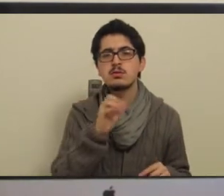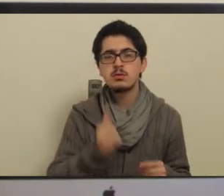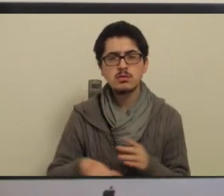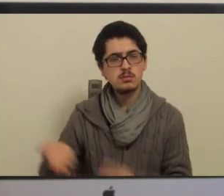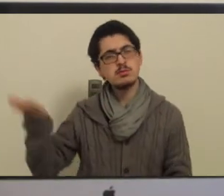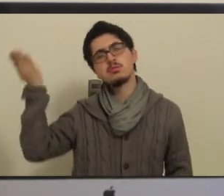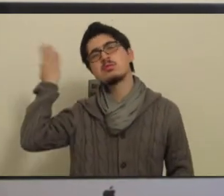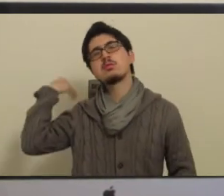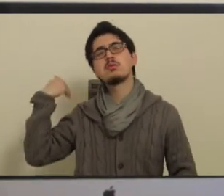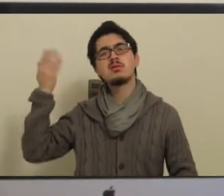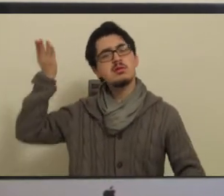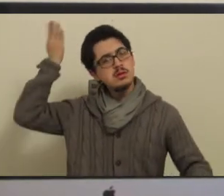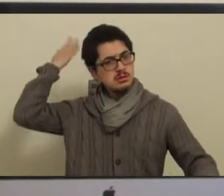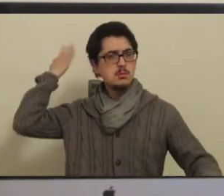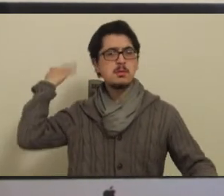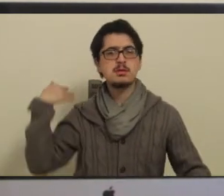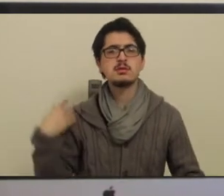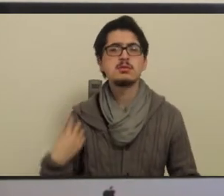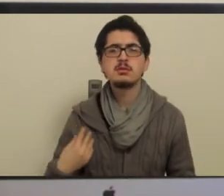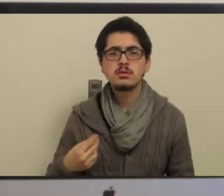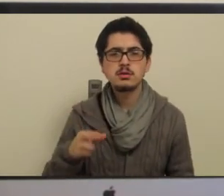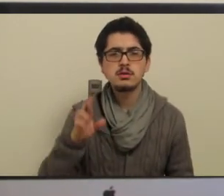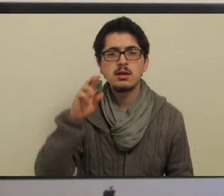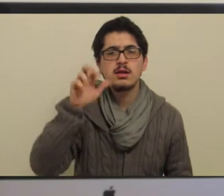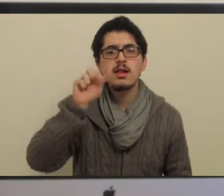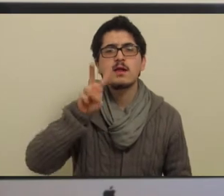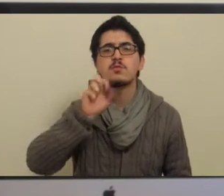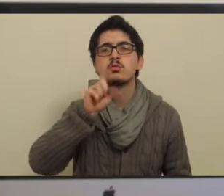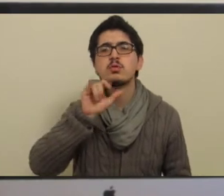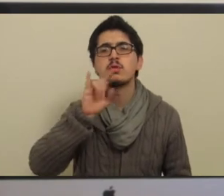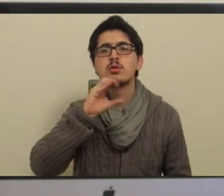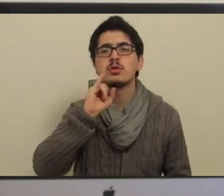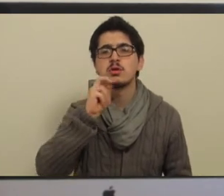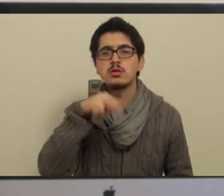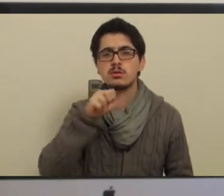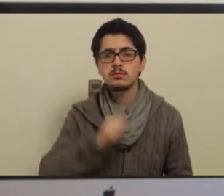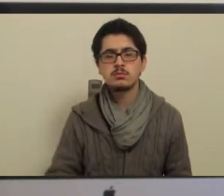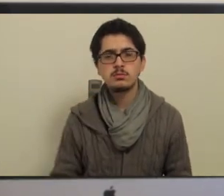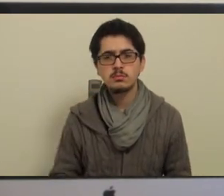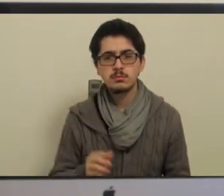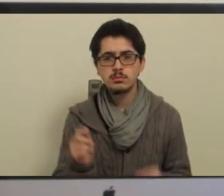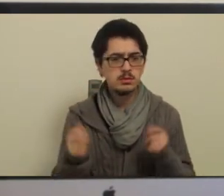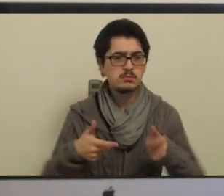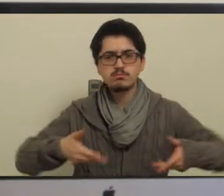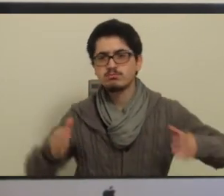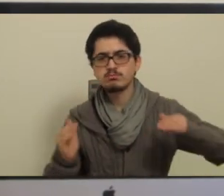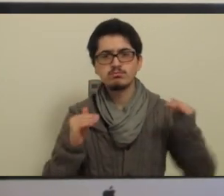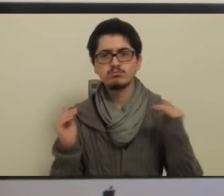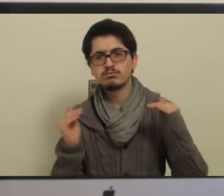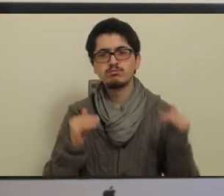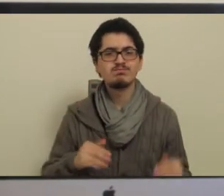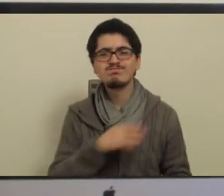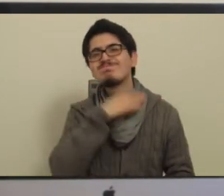pero no el México que conocemos todos, sino que uno más antiguo, exactamente en medio de la Revolución. Acá, entre tanta